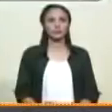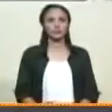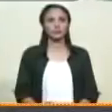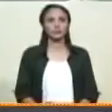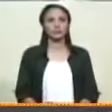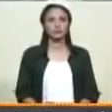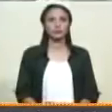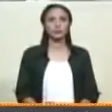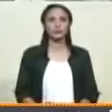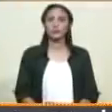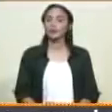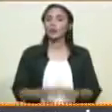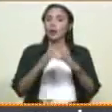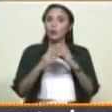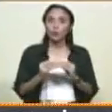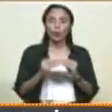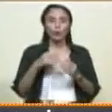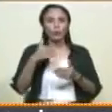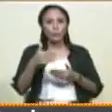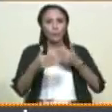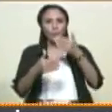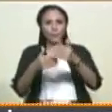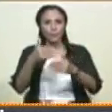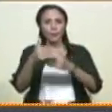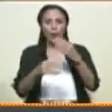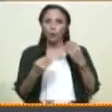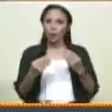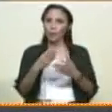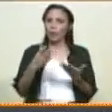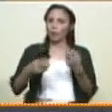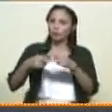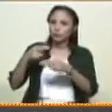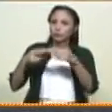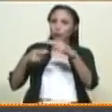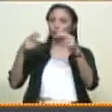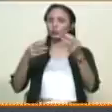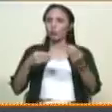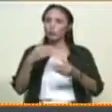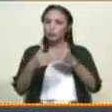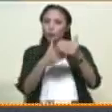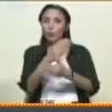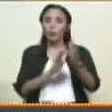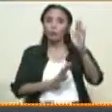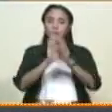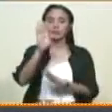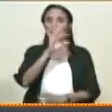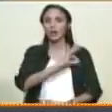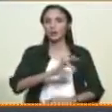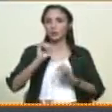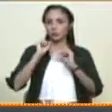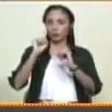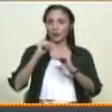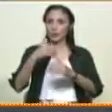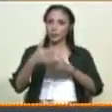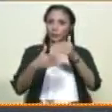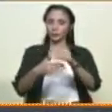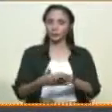Y todo lo que se vino construyendo en función de nuestro socialismo. De nuestro socialismo.